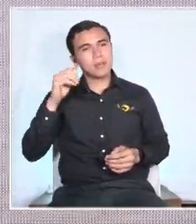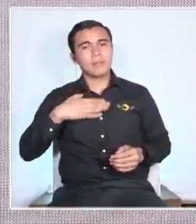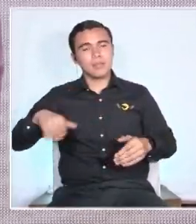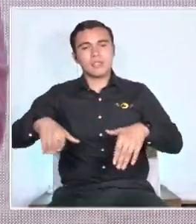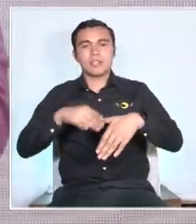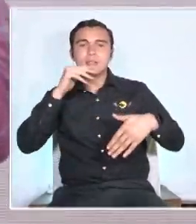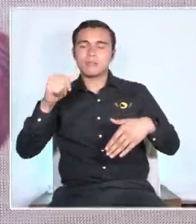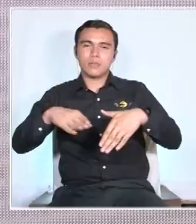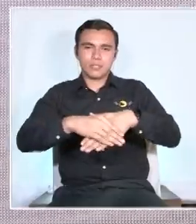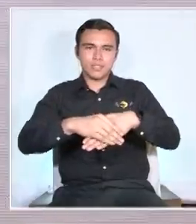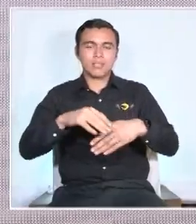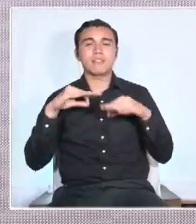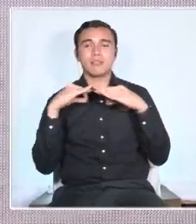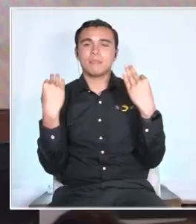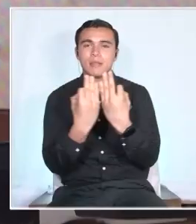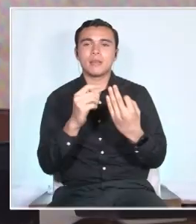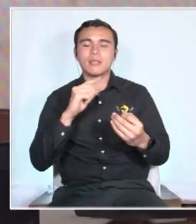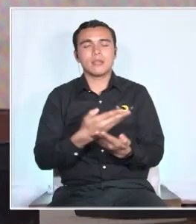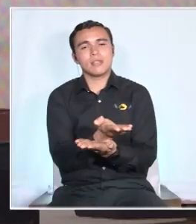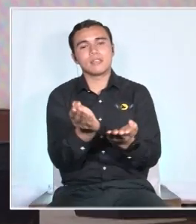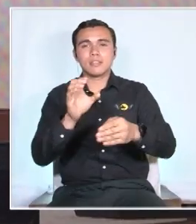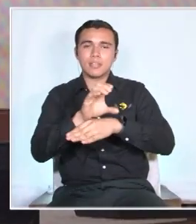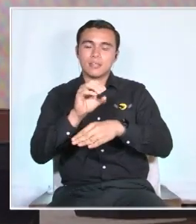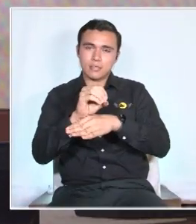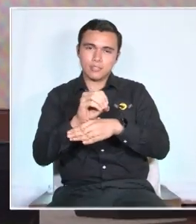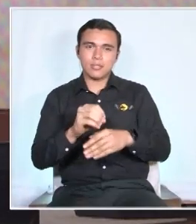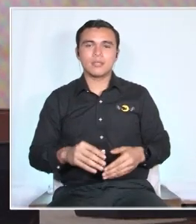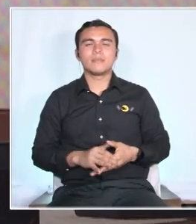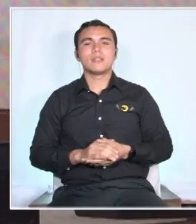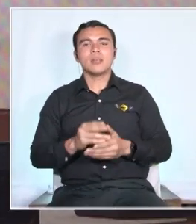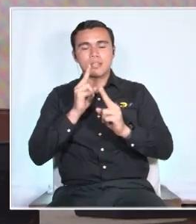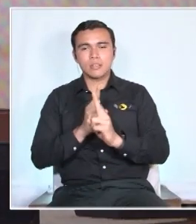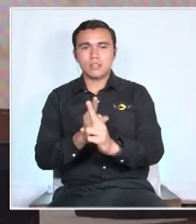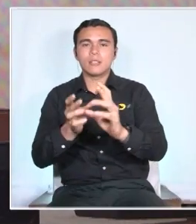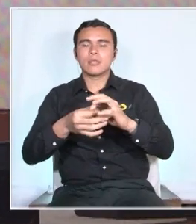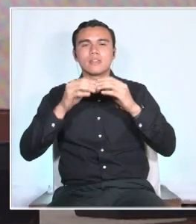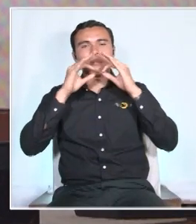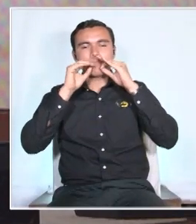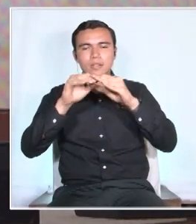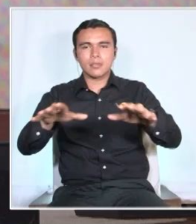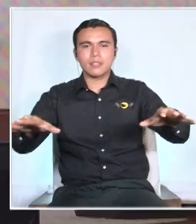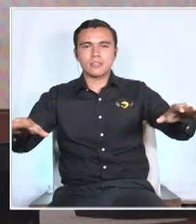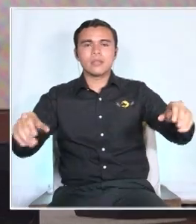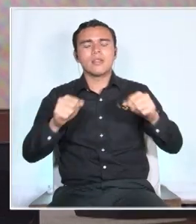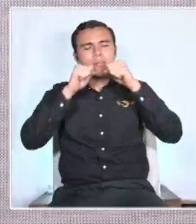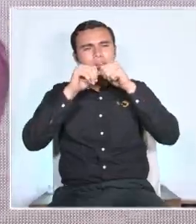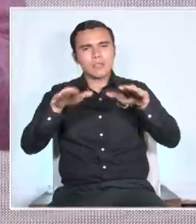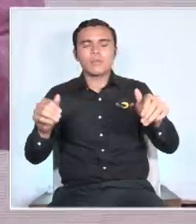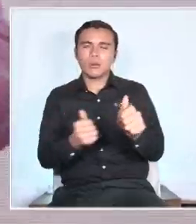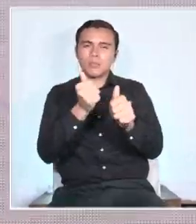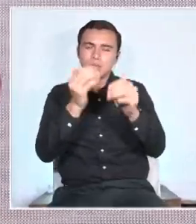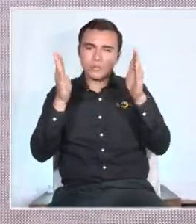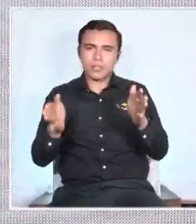mi familia, estar en esta casa de honra, una casa de bendición. Bendigo a los apóstoles de esta